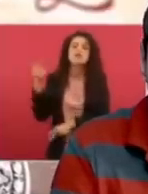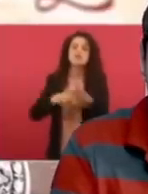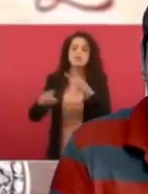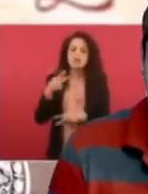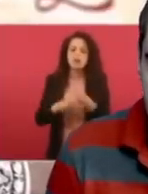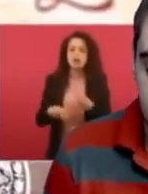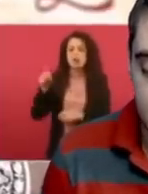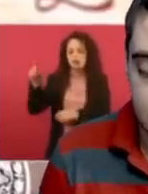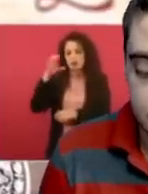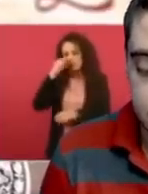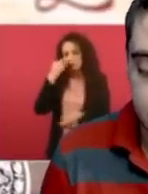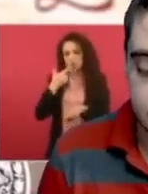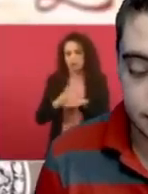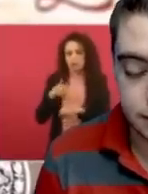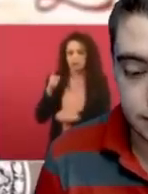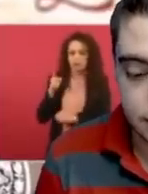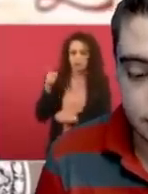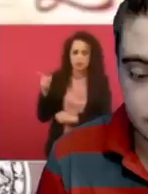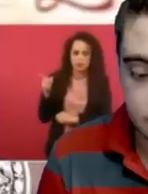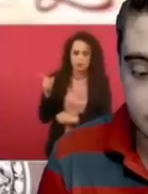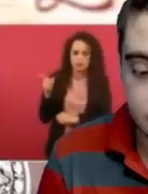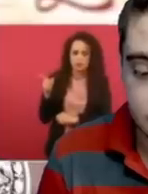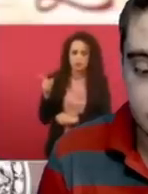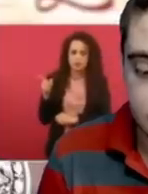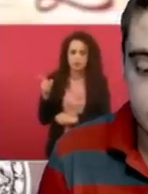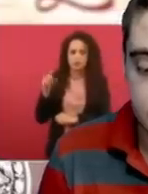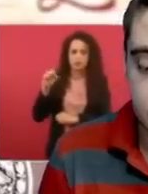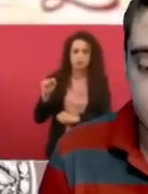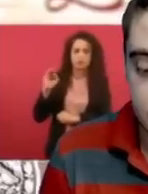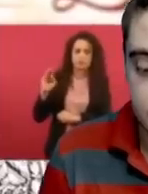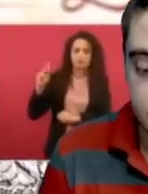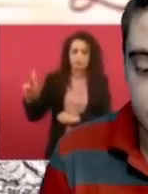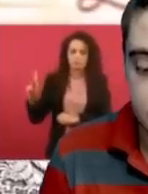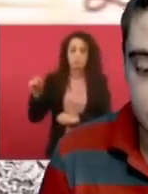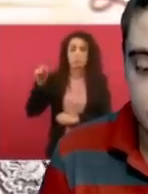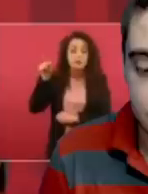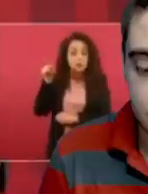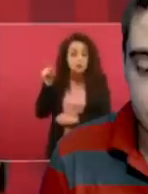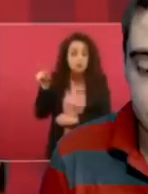secretario de la Función Pública, que es el que está